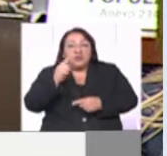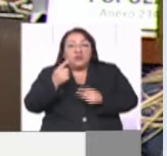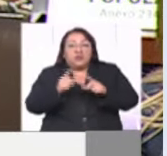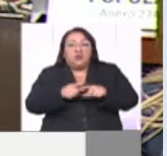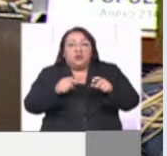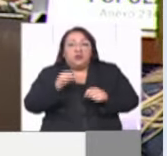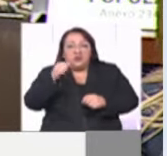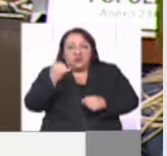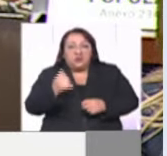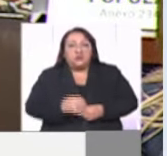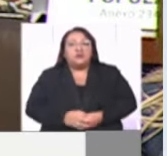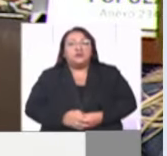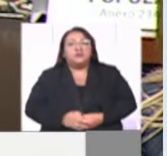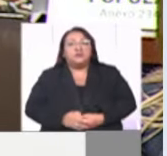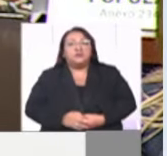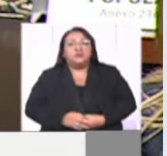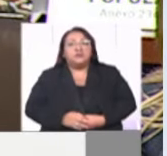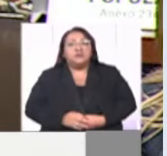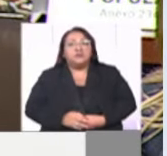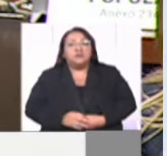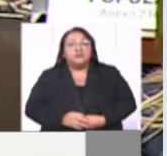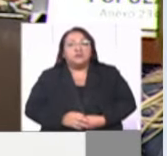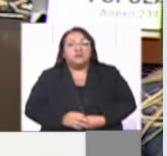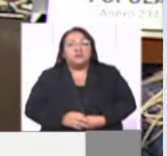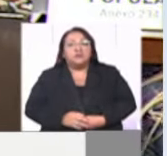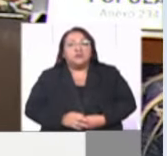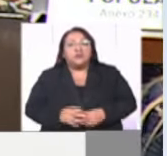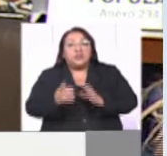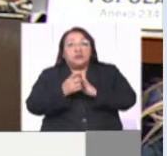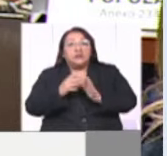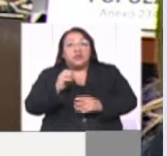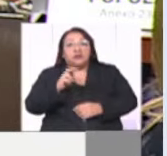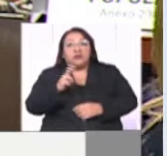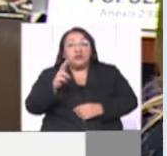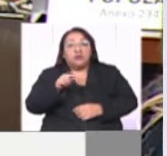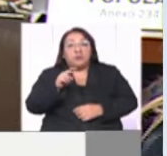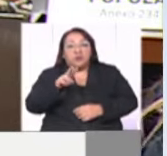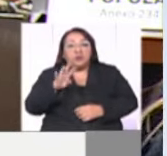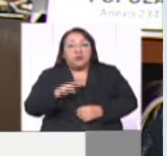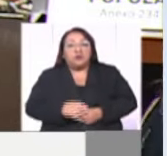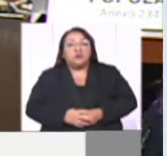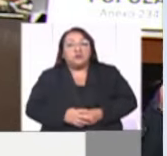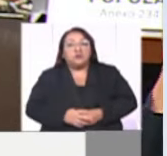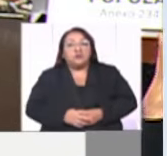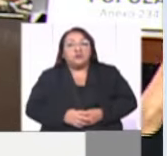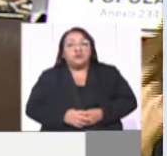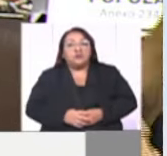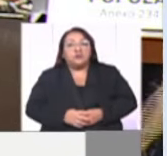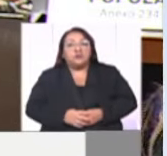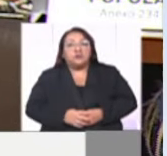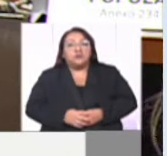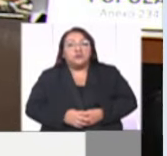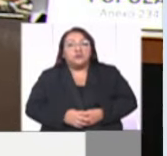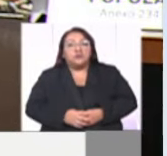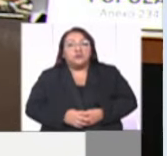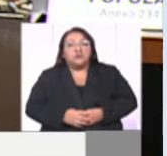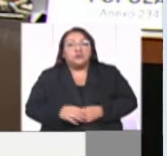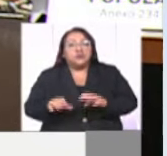lugar, existe un dictamen, que es el dictamen número 022-2024 realizado a la orden de servicio